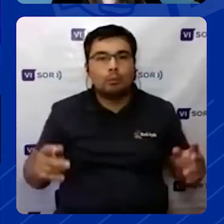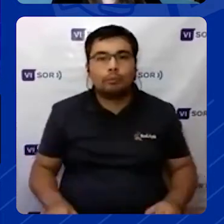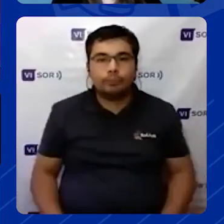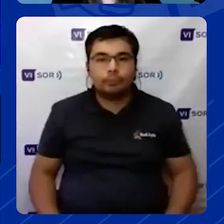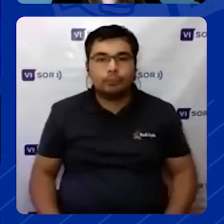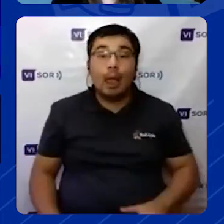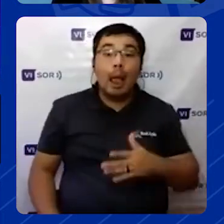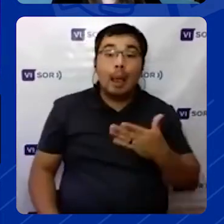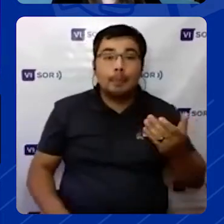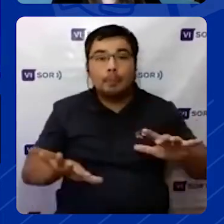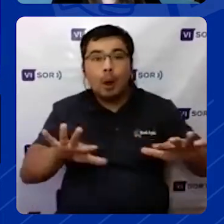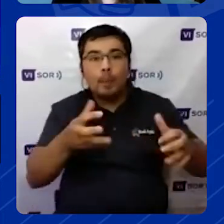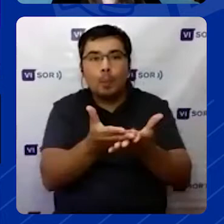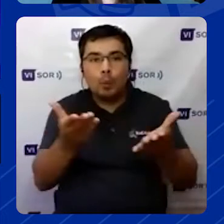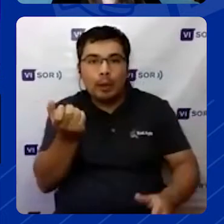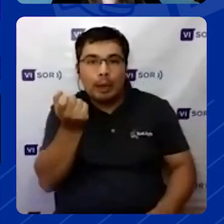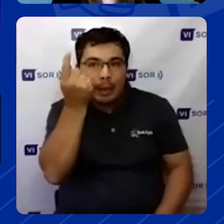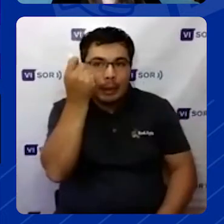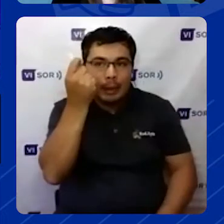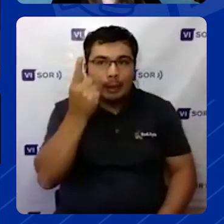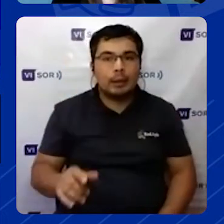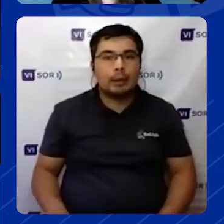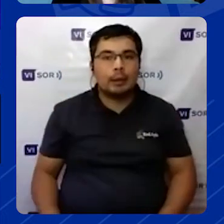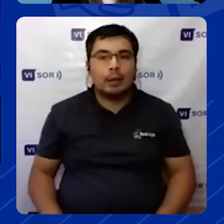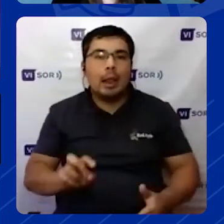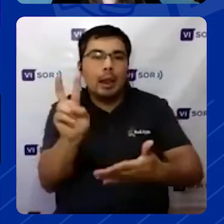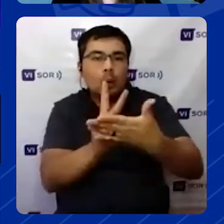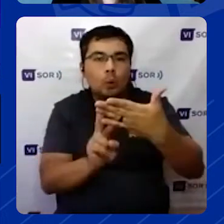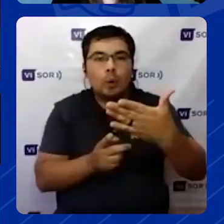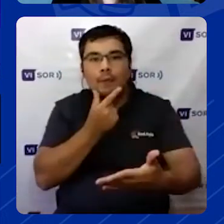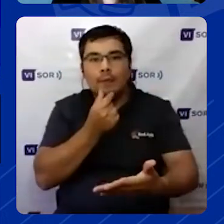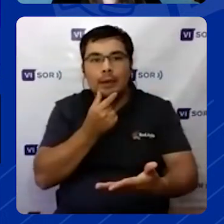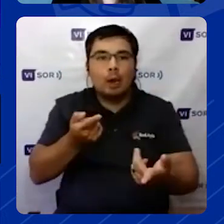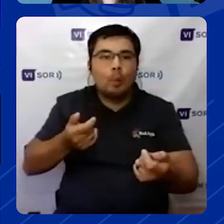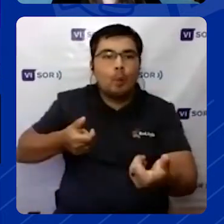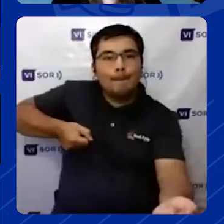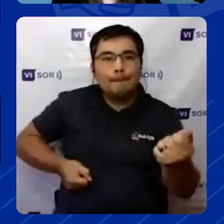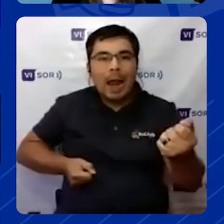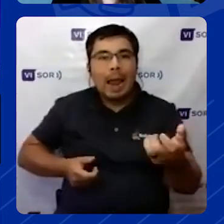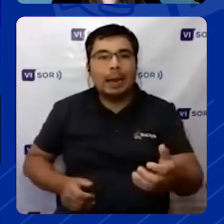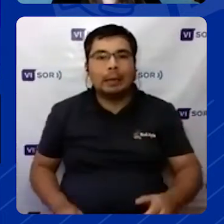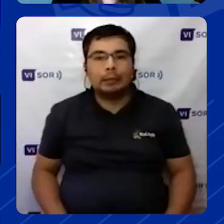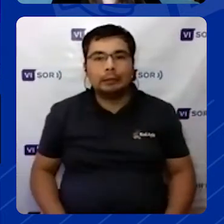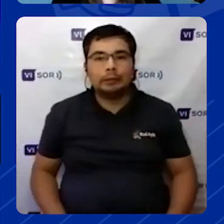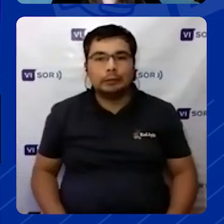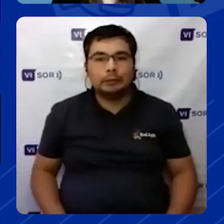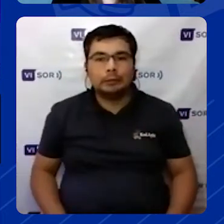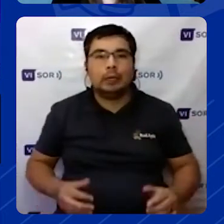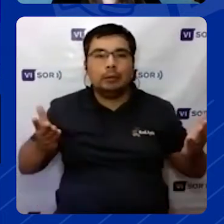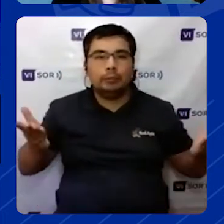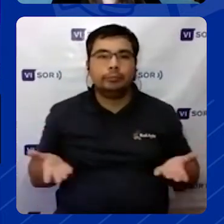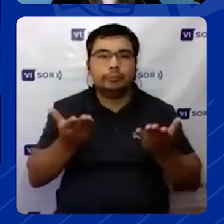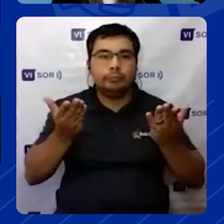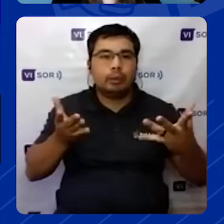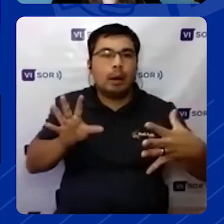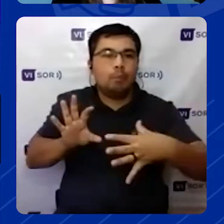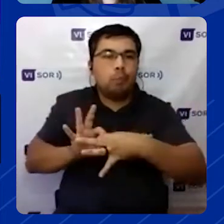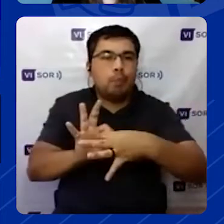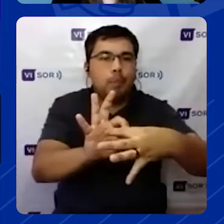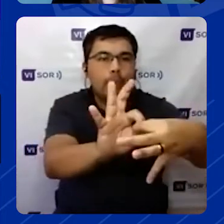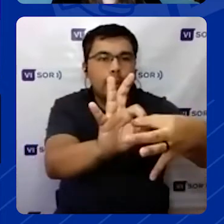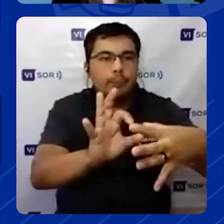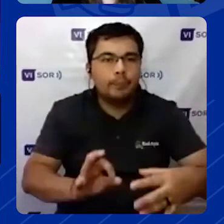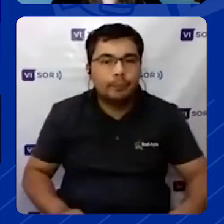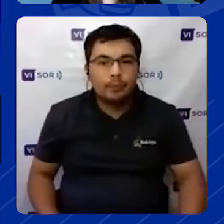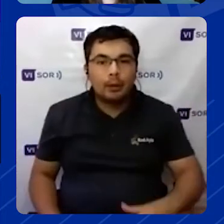hagan una idea de que la lectura fácil es palanca, ¿no? Es decir, es elemento para una cadena. Hemos adaptado desde